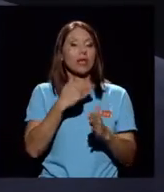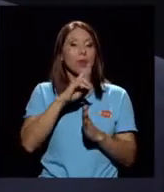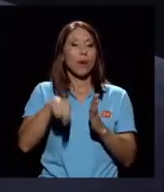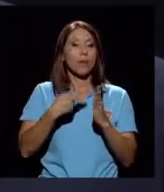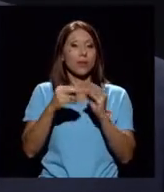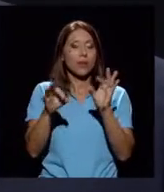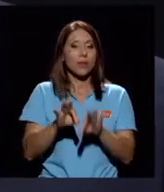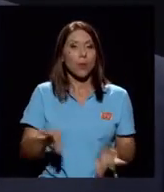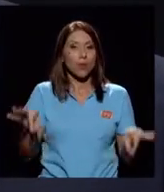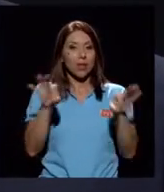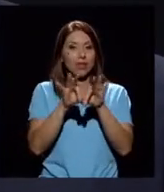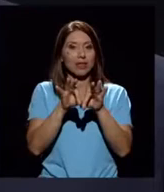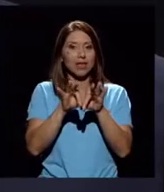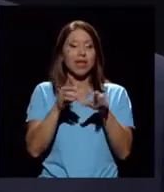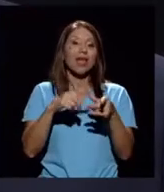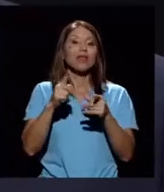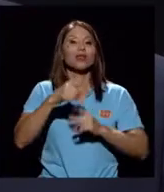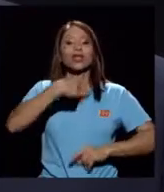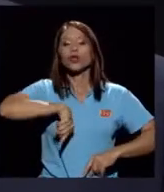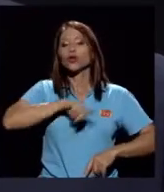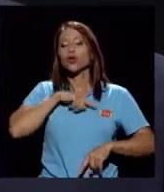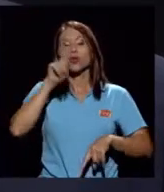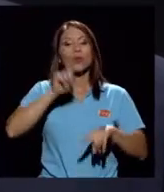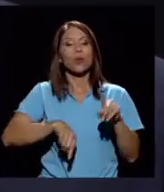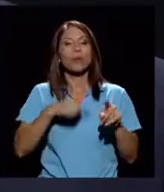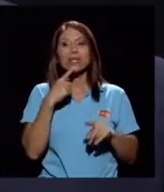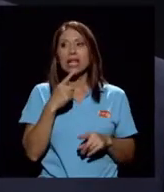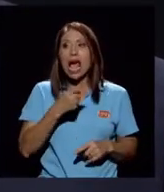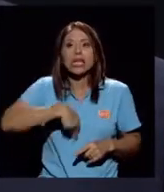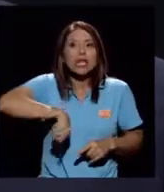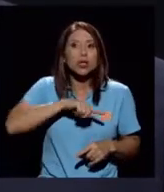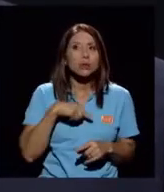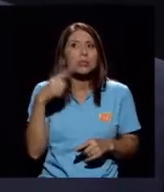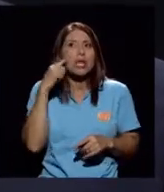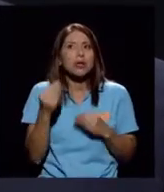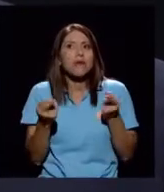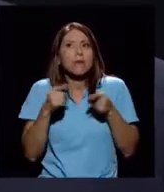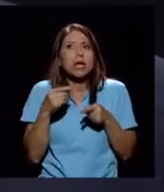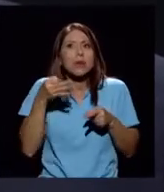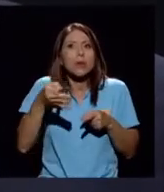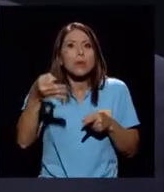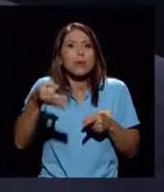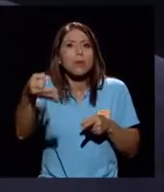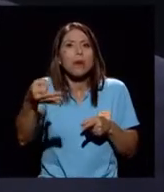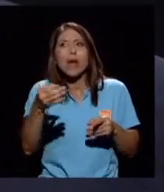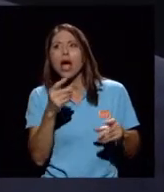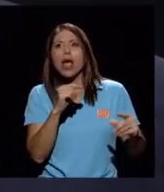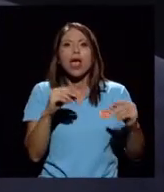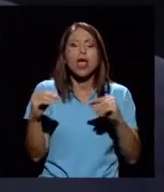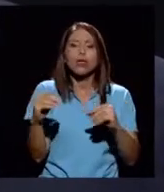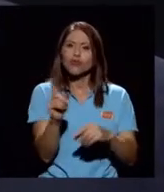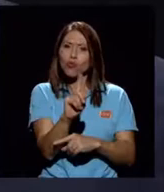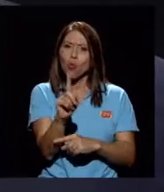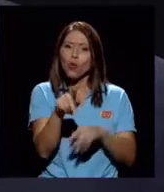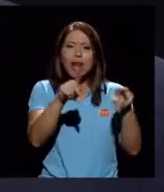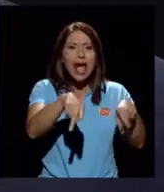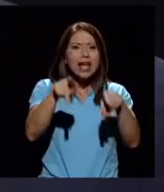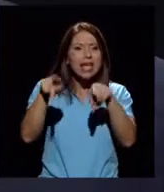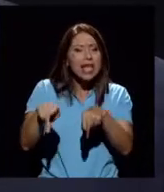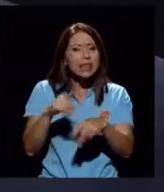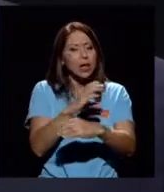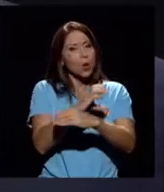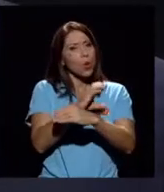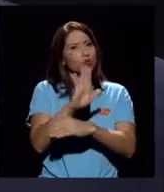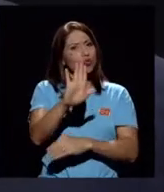puede acusar de a son los especuladores es la gente defendiendo su patrimonio convirtiendo colores en